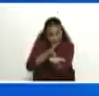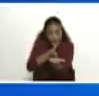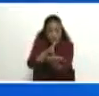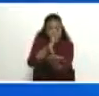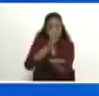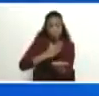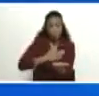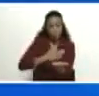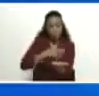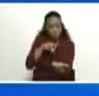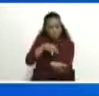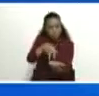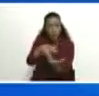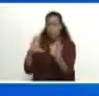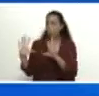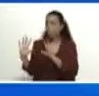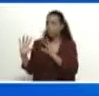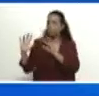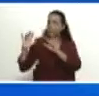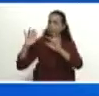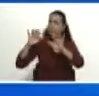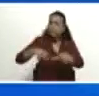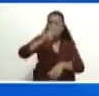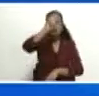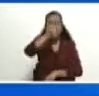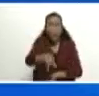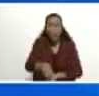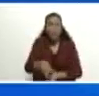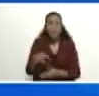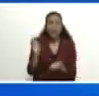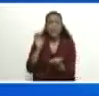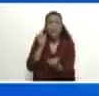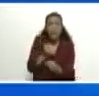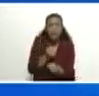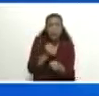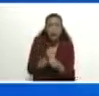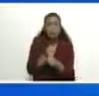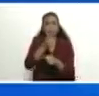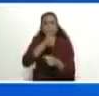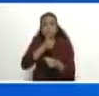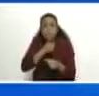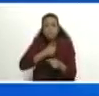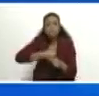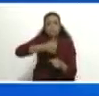nosotros vamos todos los días abonando, aportando